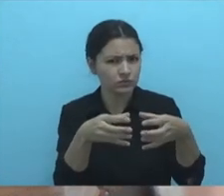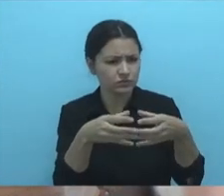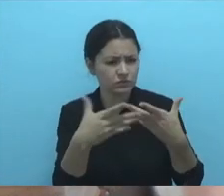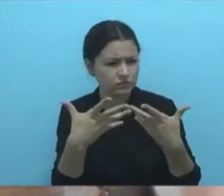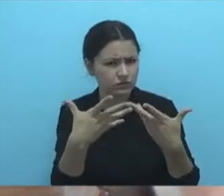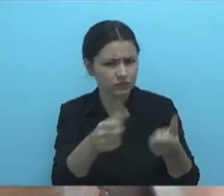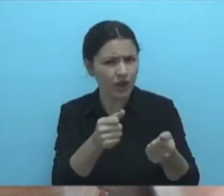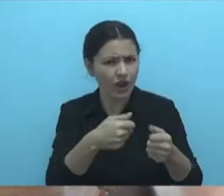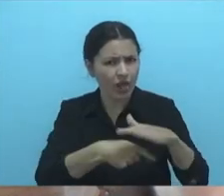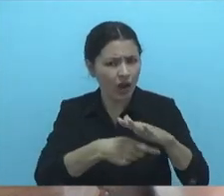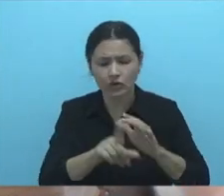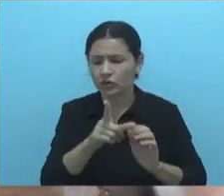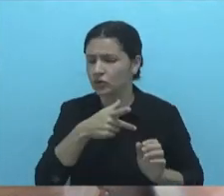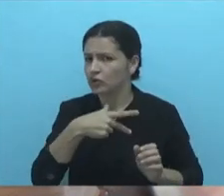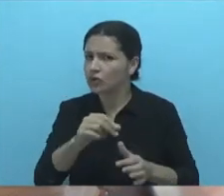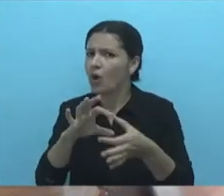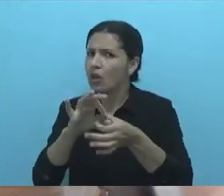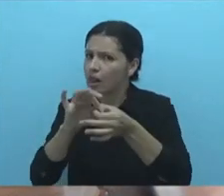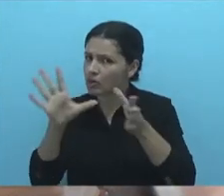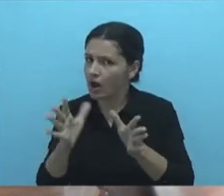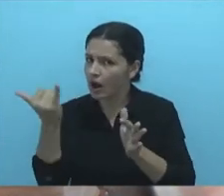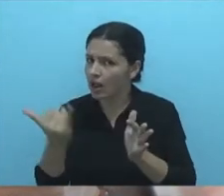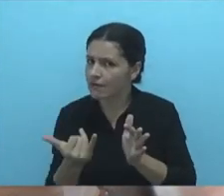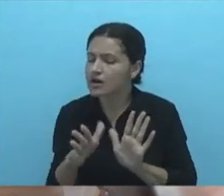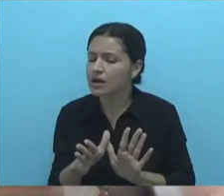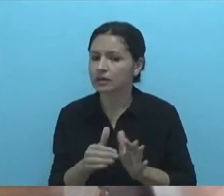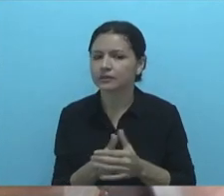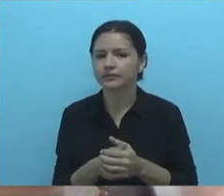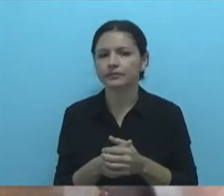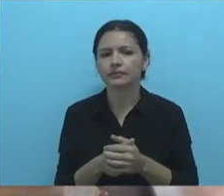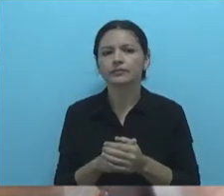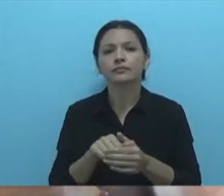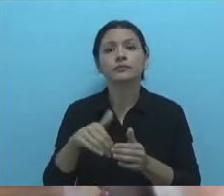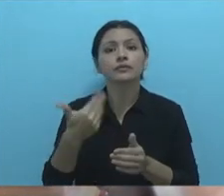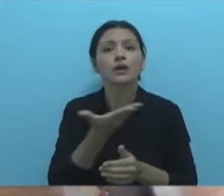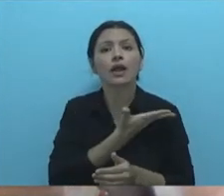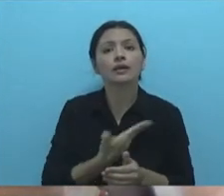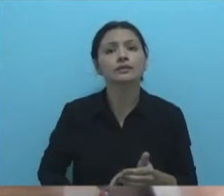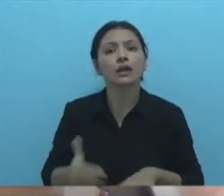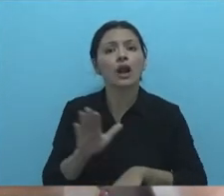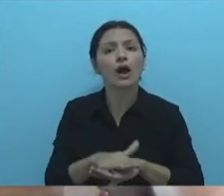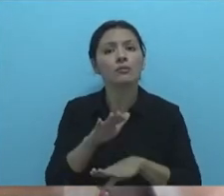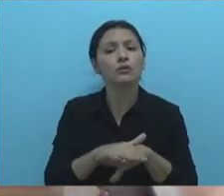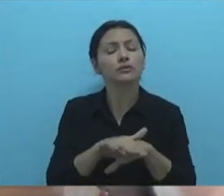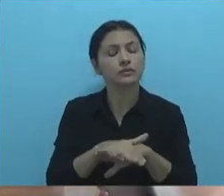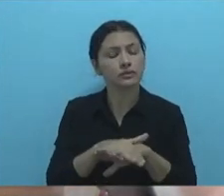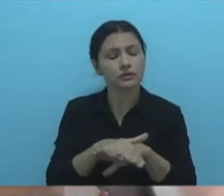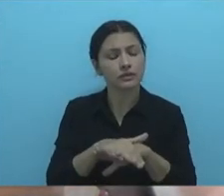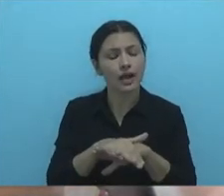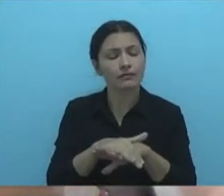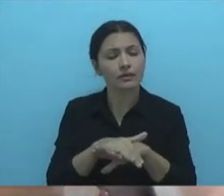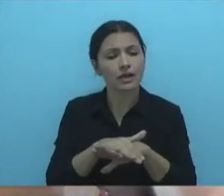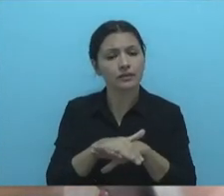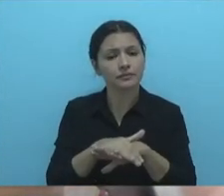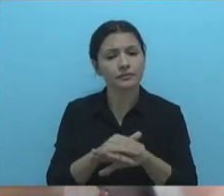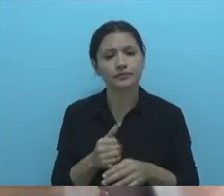a partir de las instituciones organizadas del estado por eso el estado debe reconocer y reparar